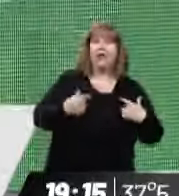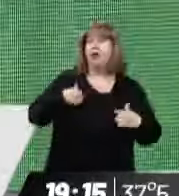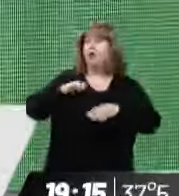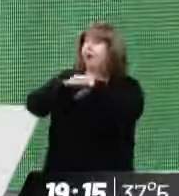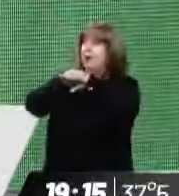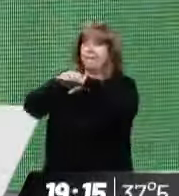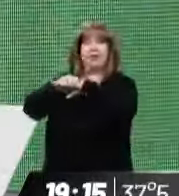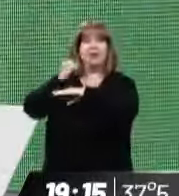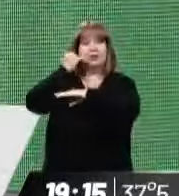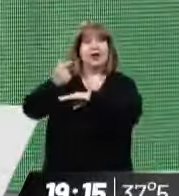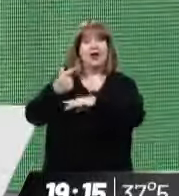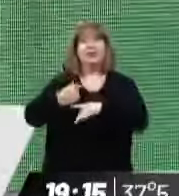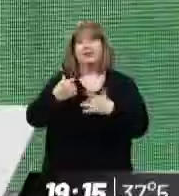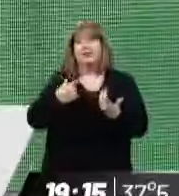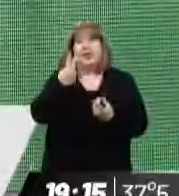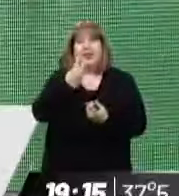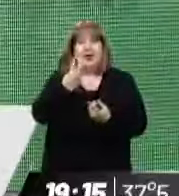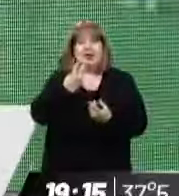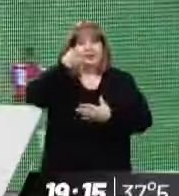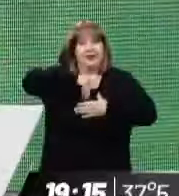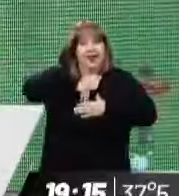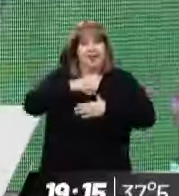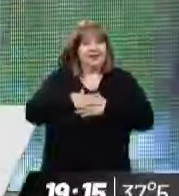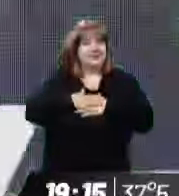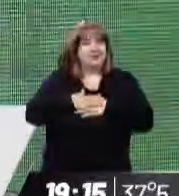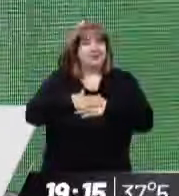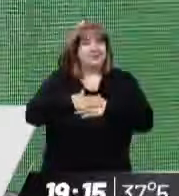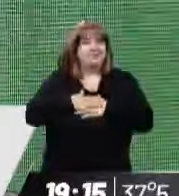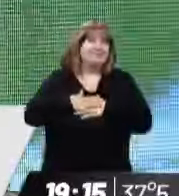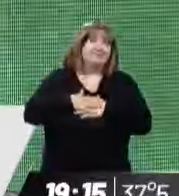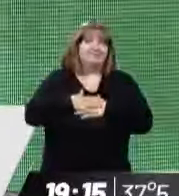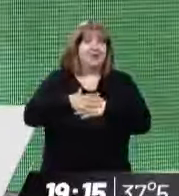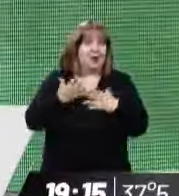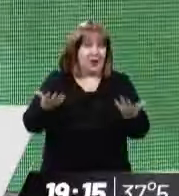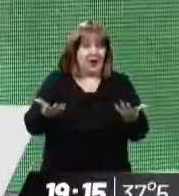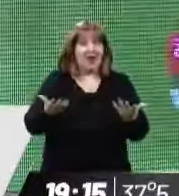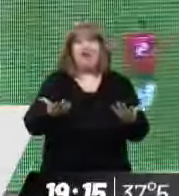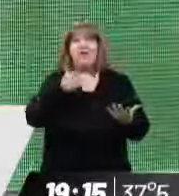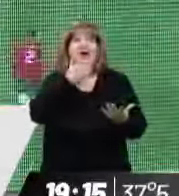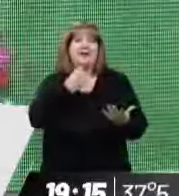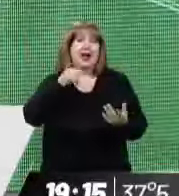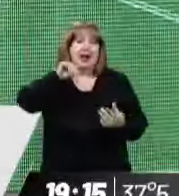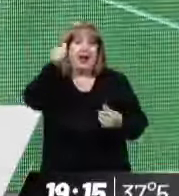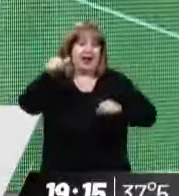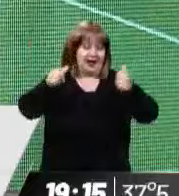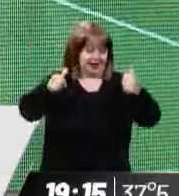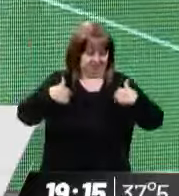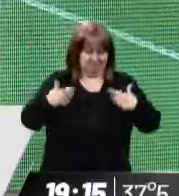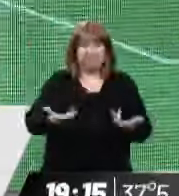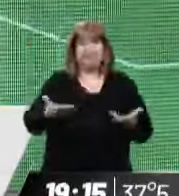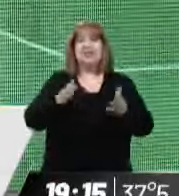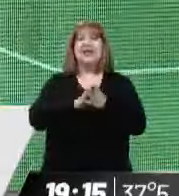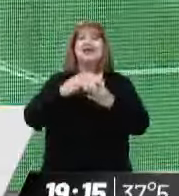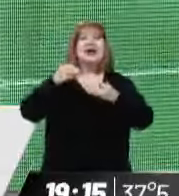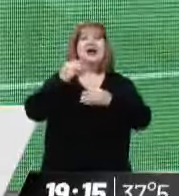era Alemania-Argentino, así que ya sabemos que a veces festejó, o qué parte de su corazón le tocó festejar. Bueno, casi todas las últimas veces. Julián Chaver